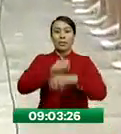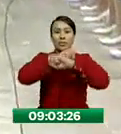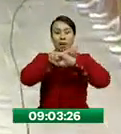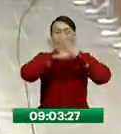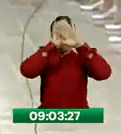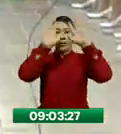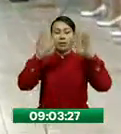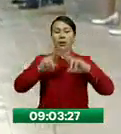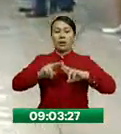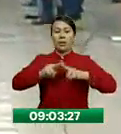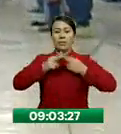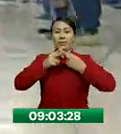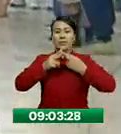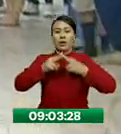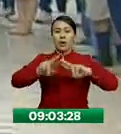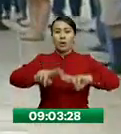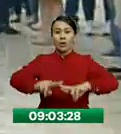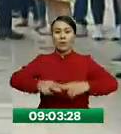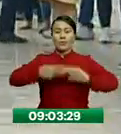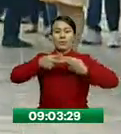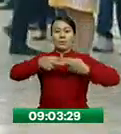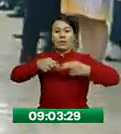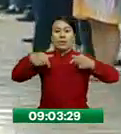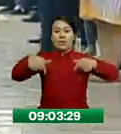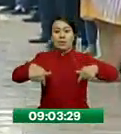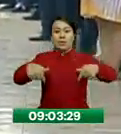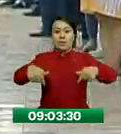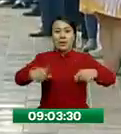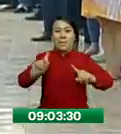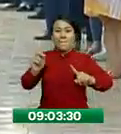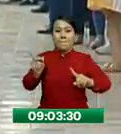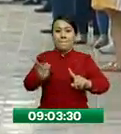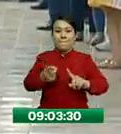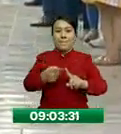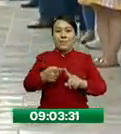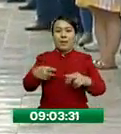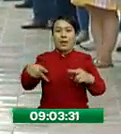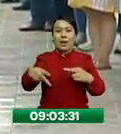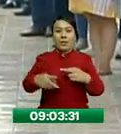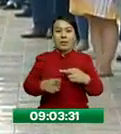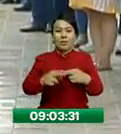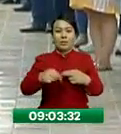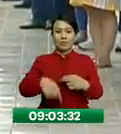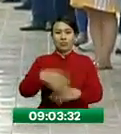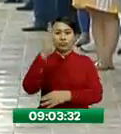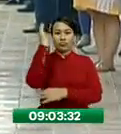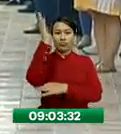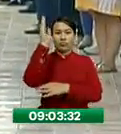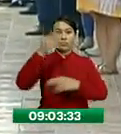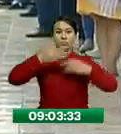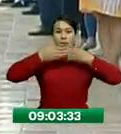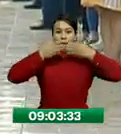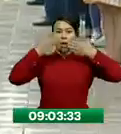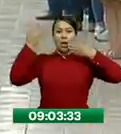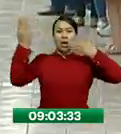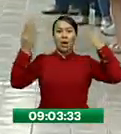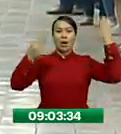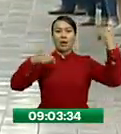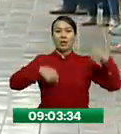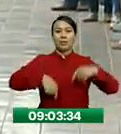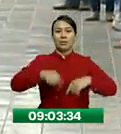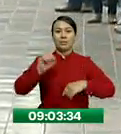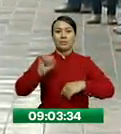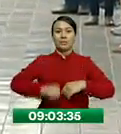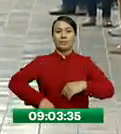se da inicio a lo que va a ser el primer pregón cívico, que parte desde el